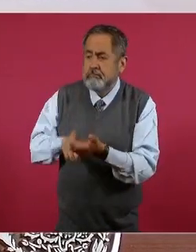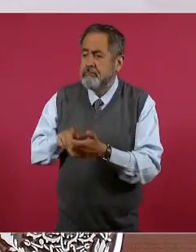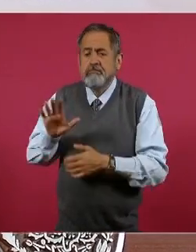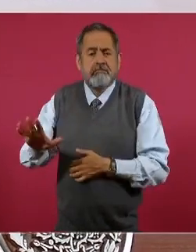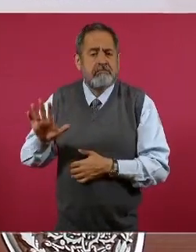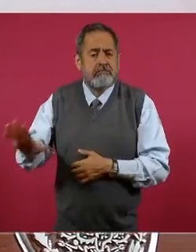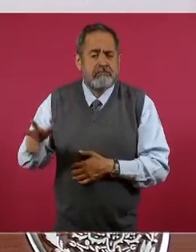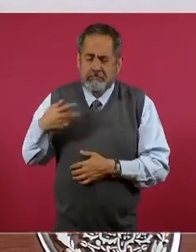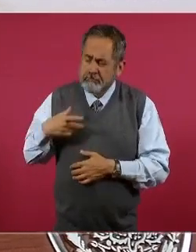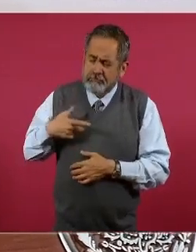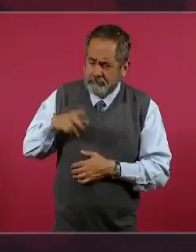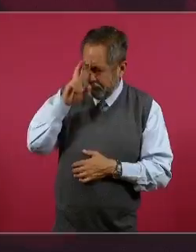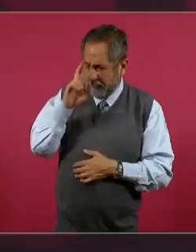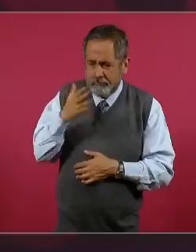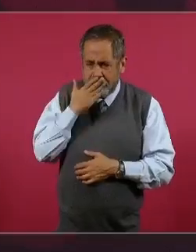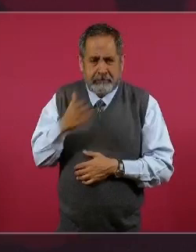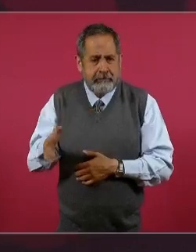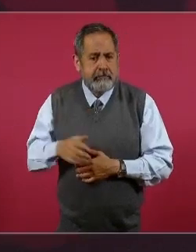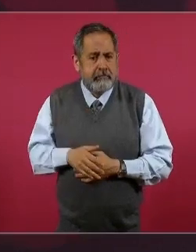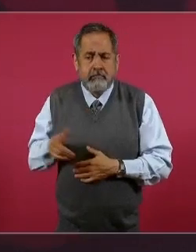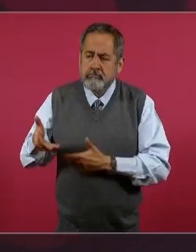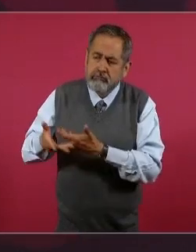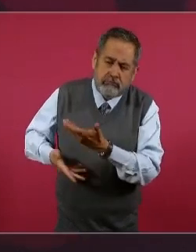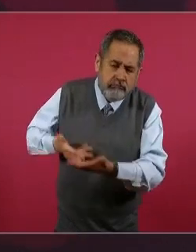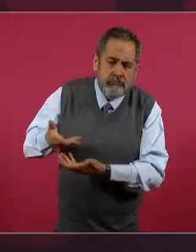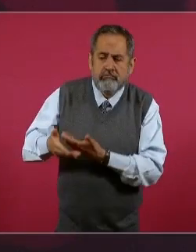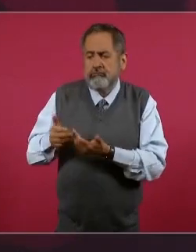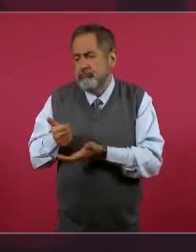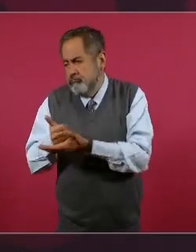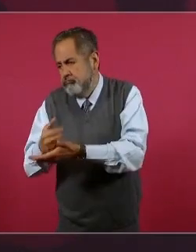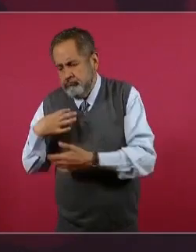La gente da servicio,